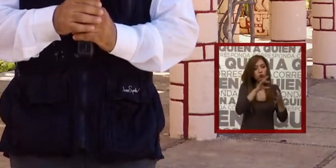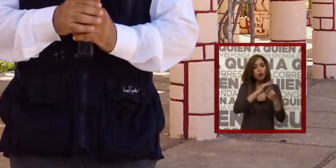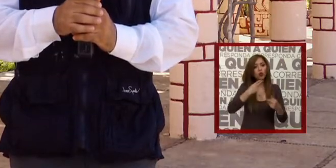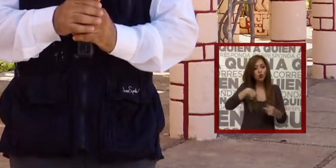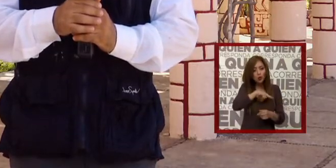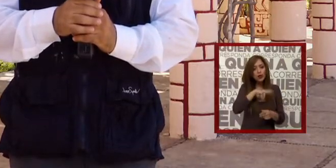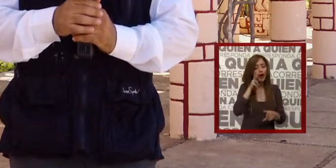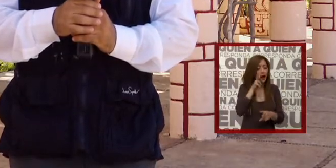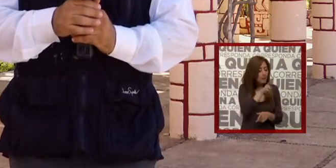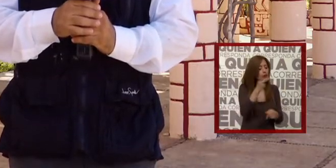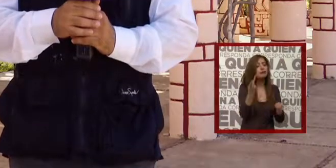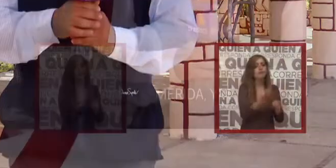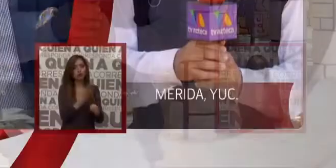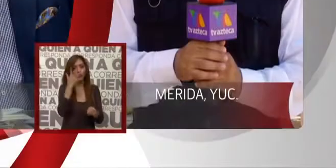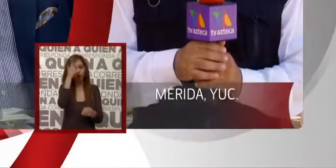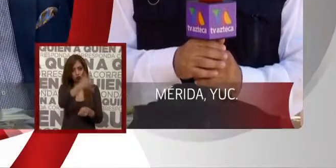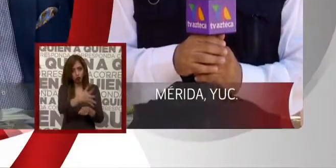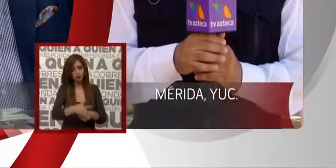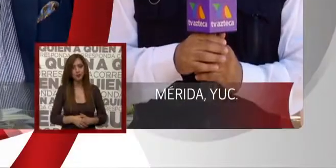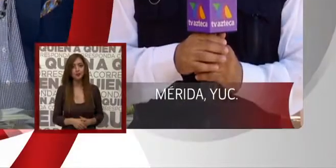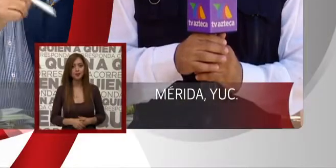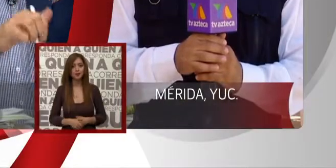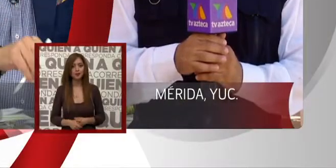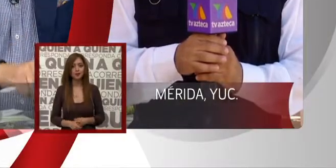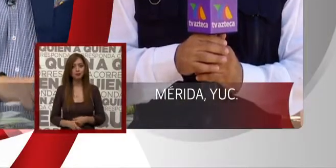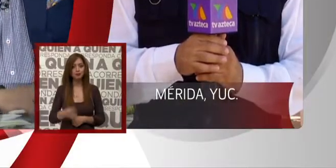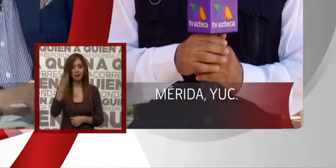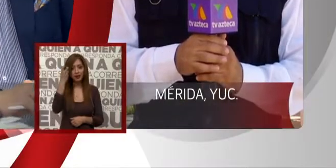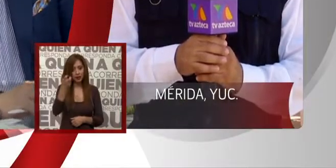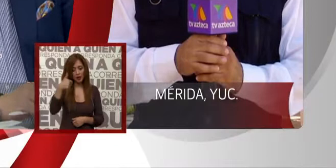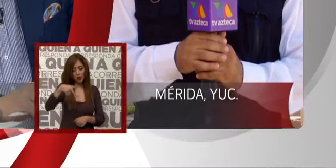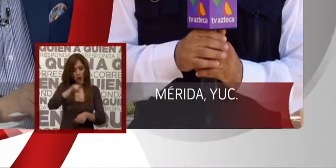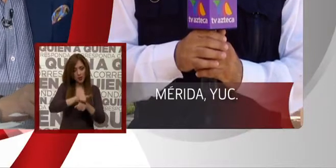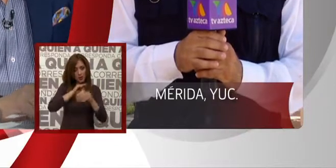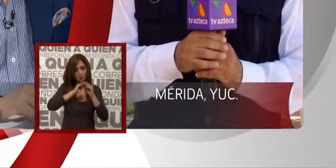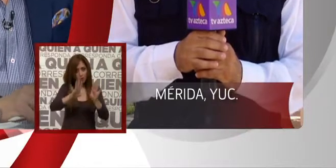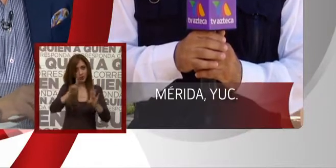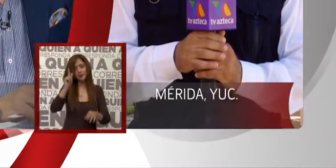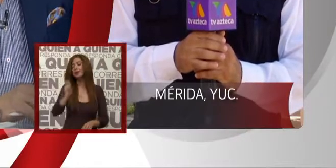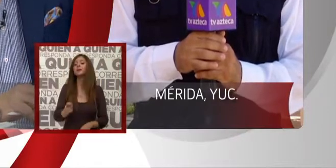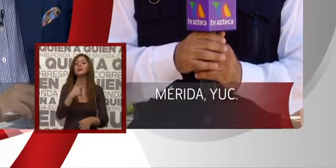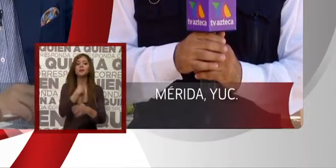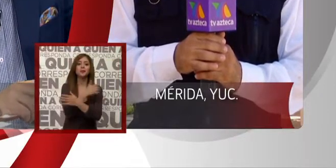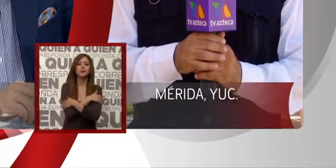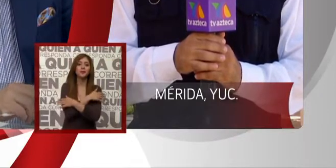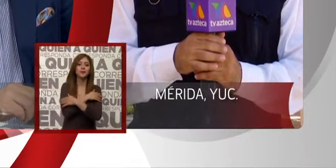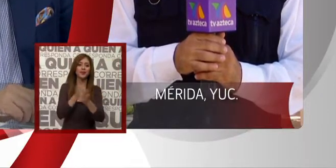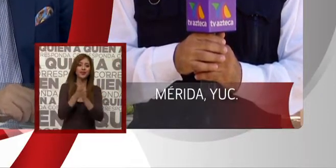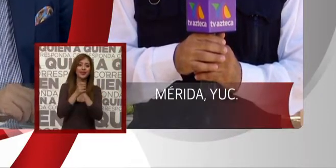un puntual seguimiento a este caso. Eso es todo lo que te tengo este día, Jorge. Te mando un afectuoso